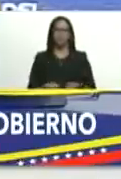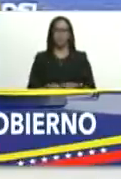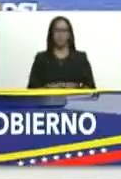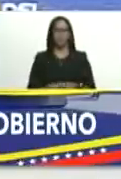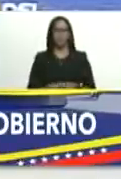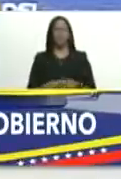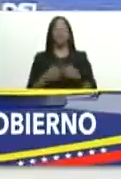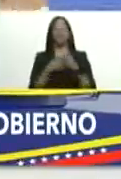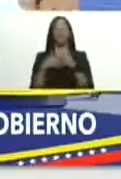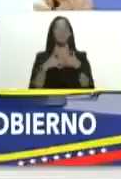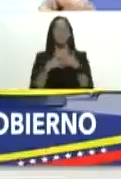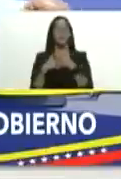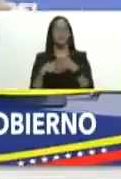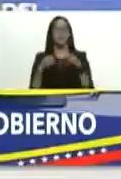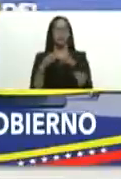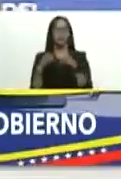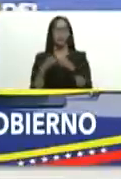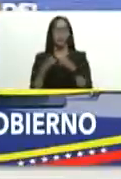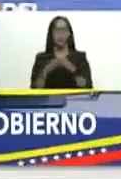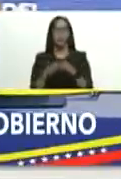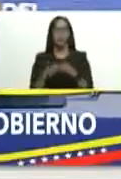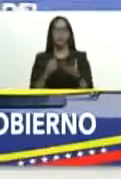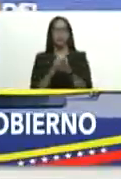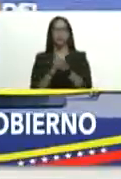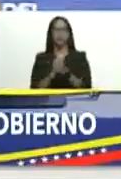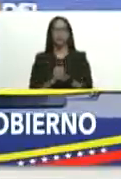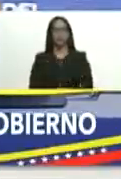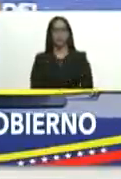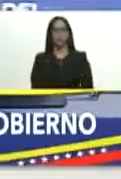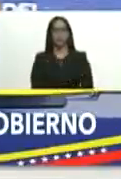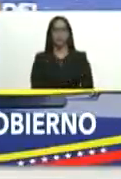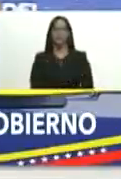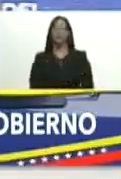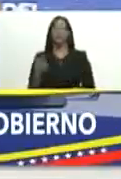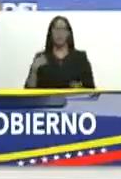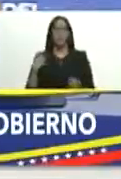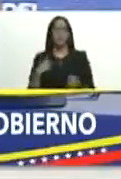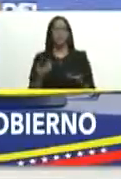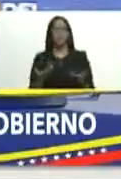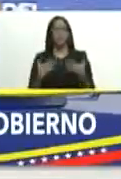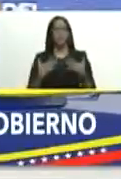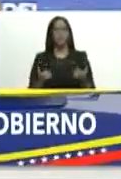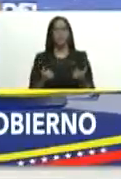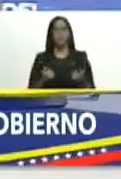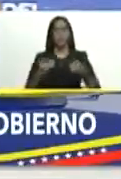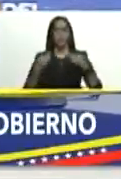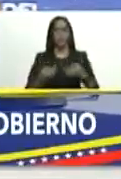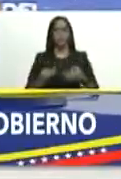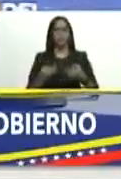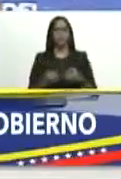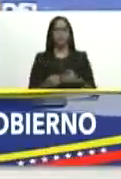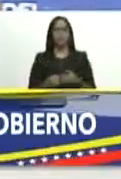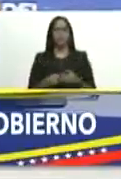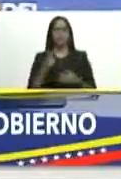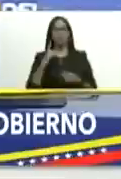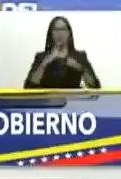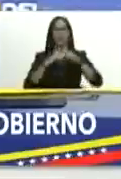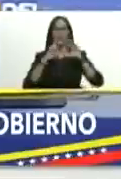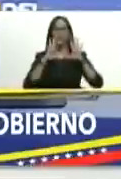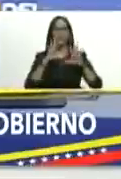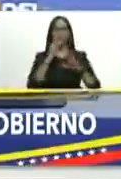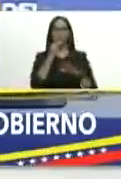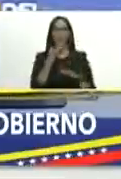por el imperio y sus bandas de cómplices. Tenemos que recuperarlo plenamente. Y el 1x10 del buen